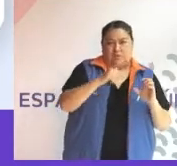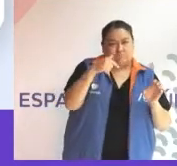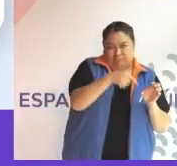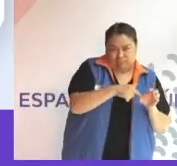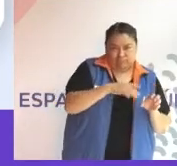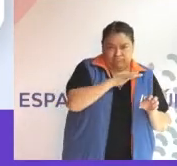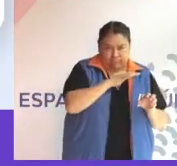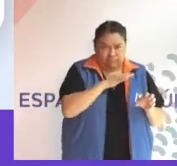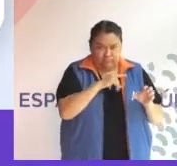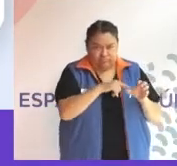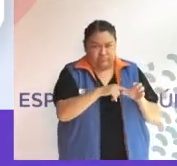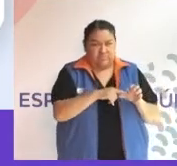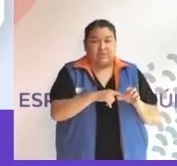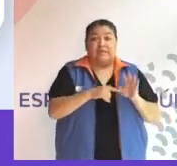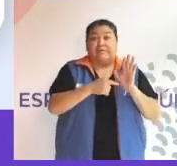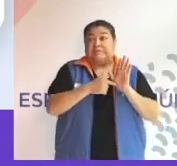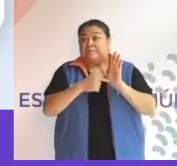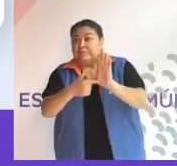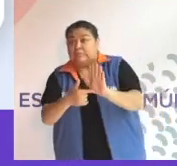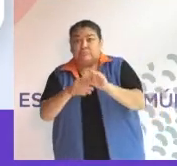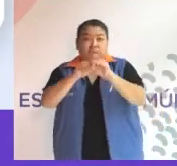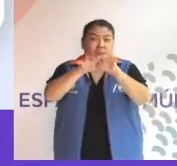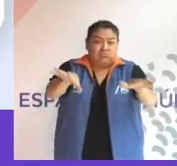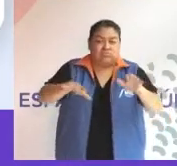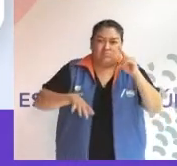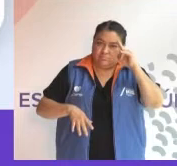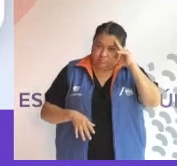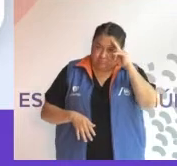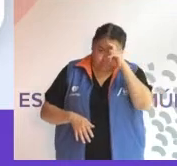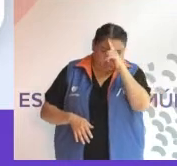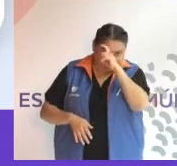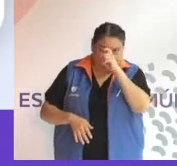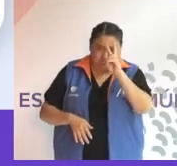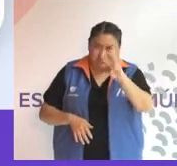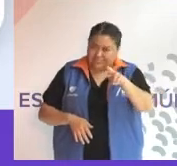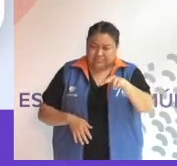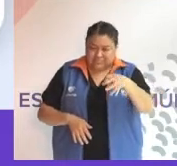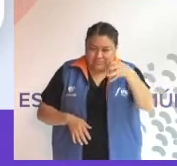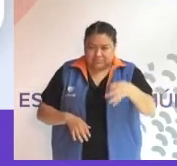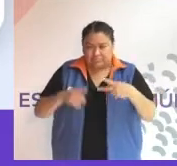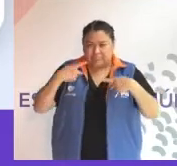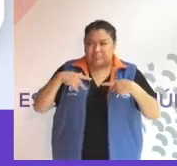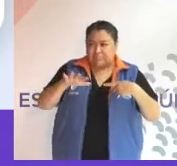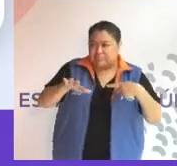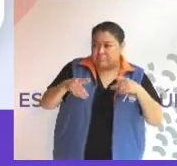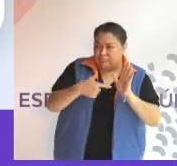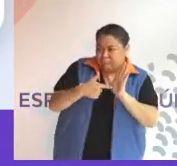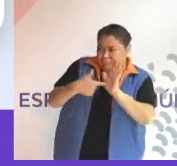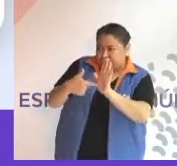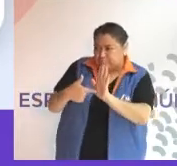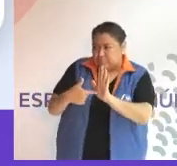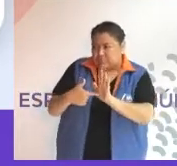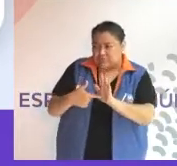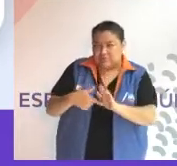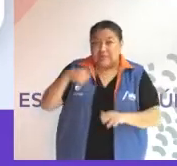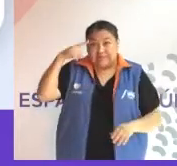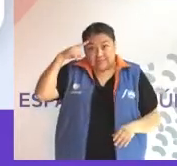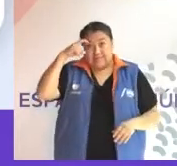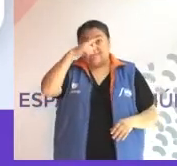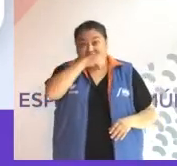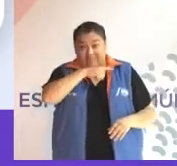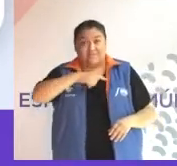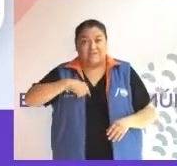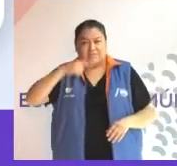ser, no es fácil, ¿no? Comunicar de manera efectiva, de manera contundente,